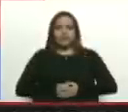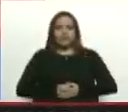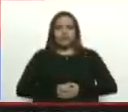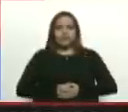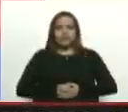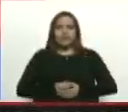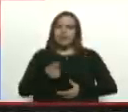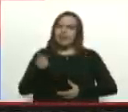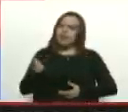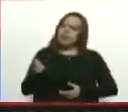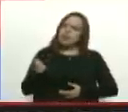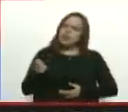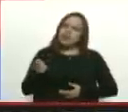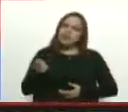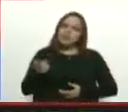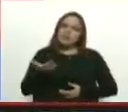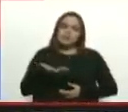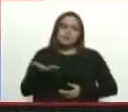cierto,